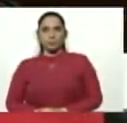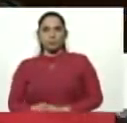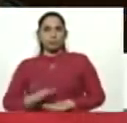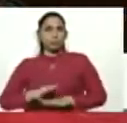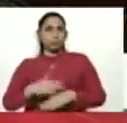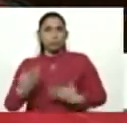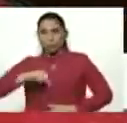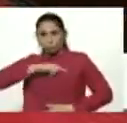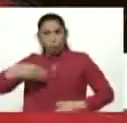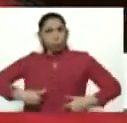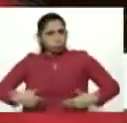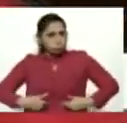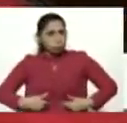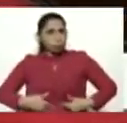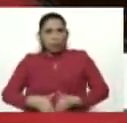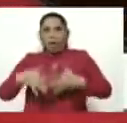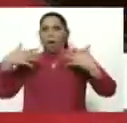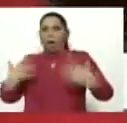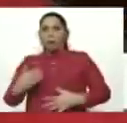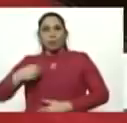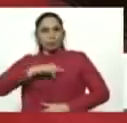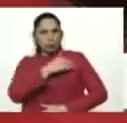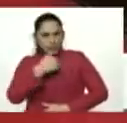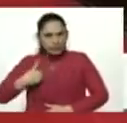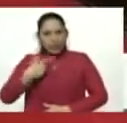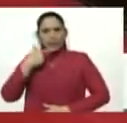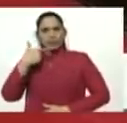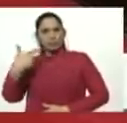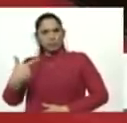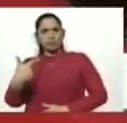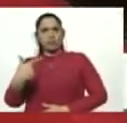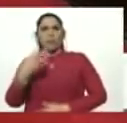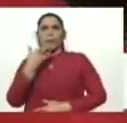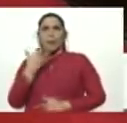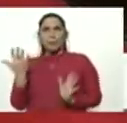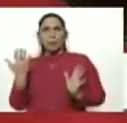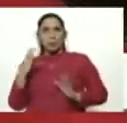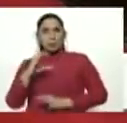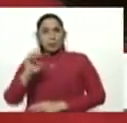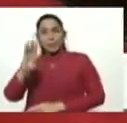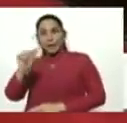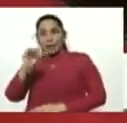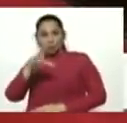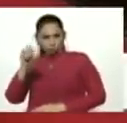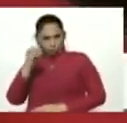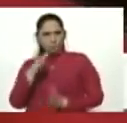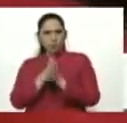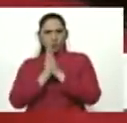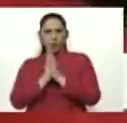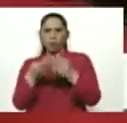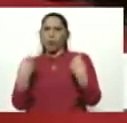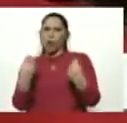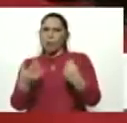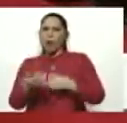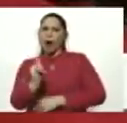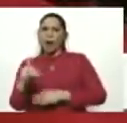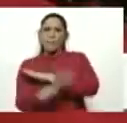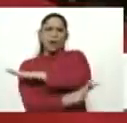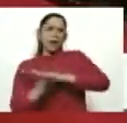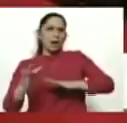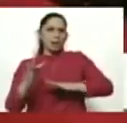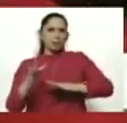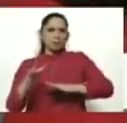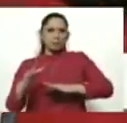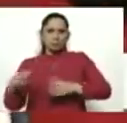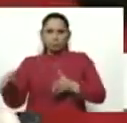hemos hecho un esfuerzo tremendo. Yo quisiera saber quién me puede de ustedes, no sé, Ceballos, ¿serás tú? ¿Cómo están los pasos fronterizos,